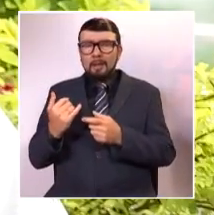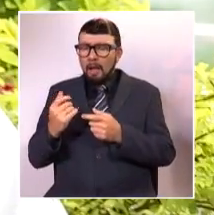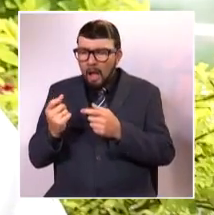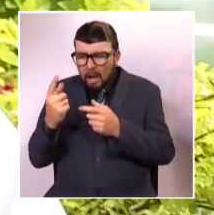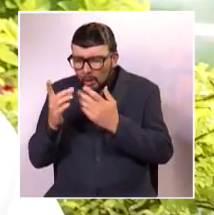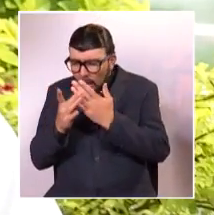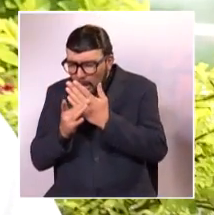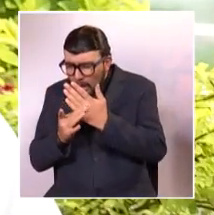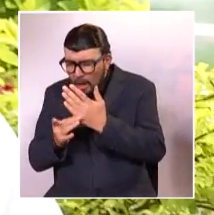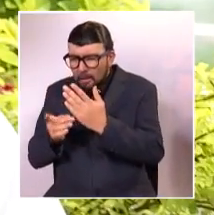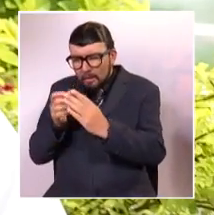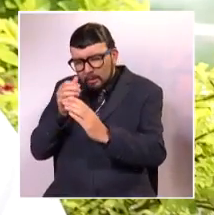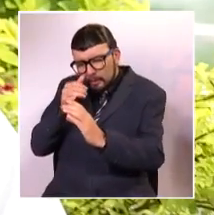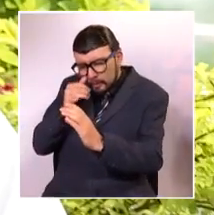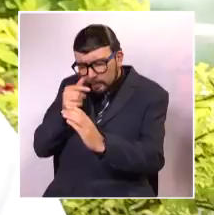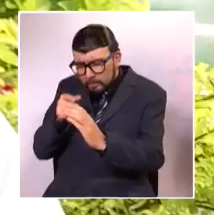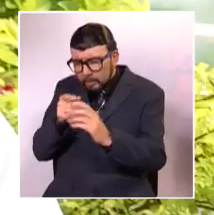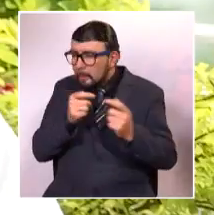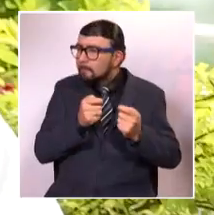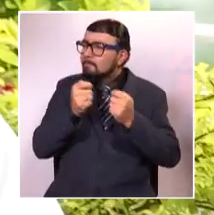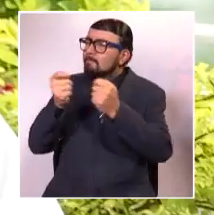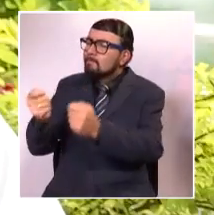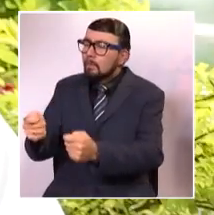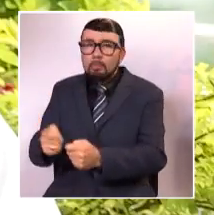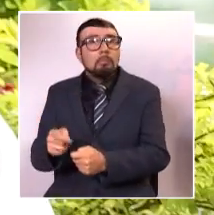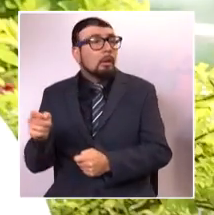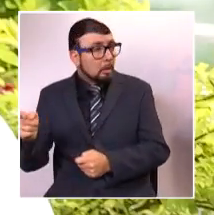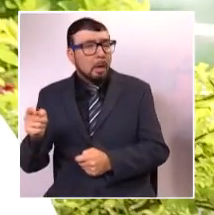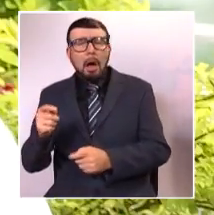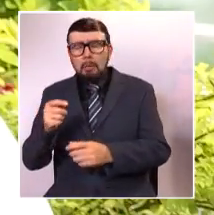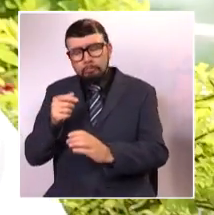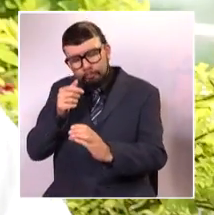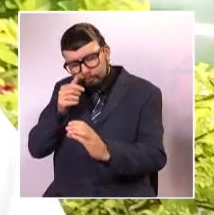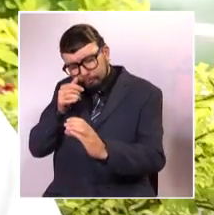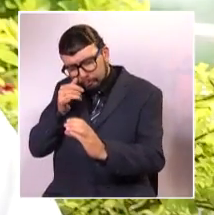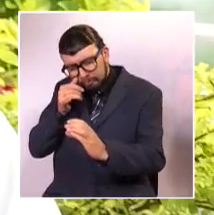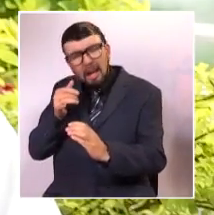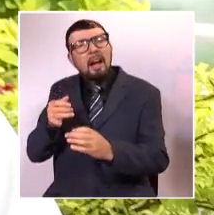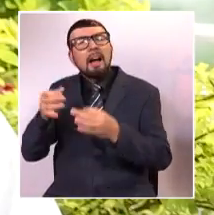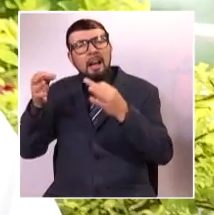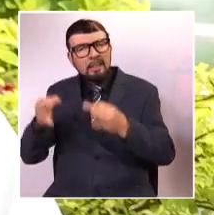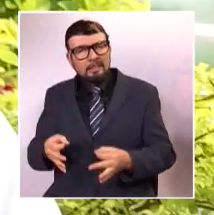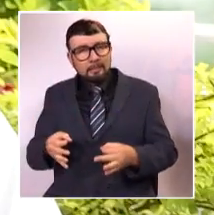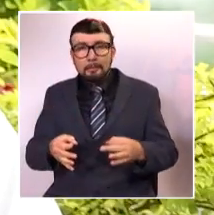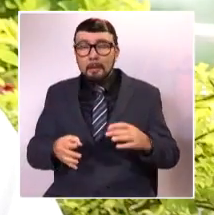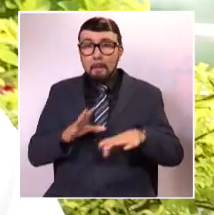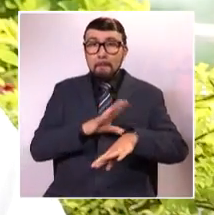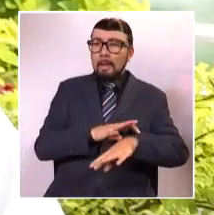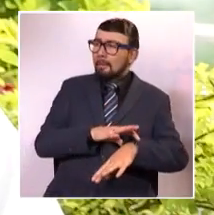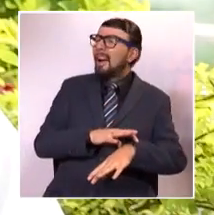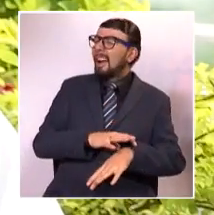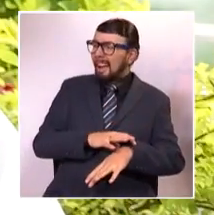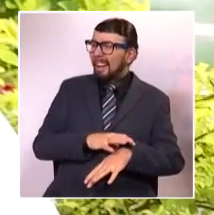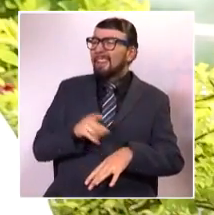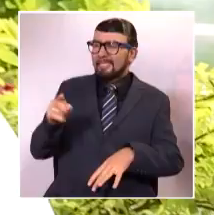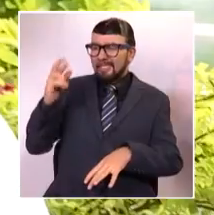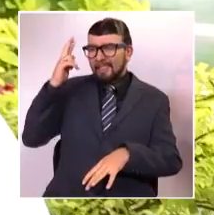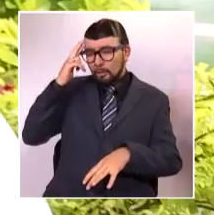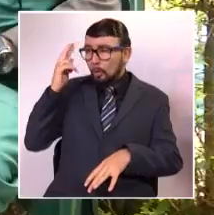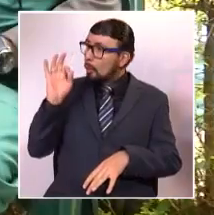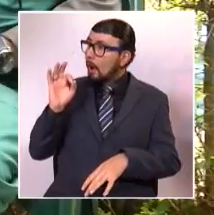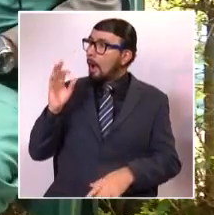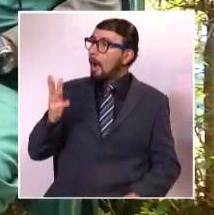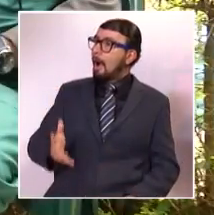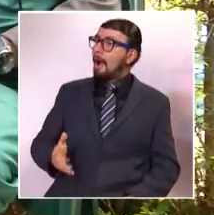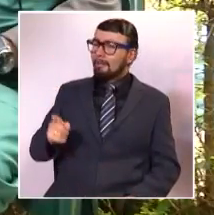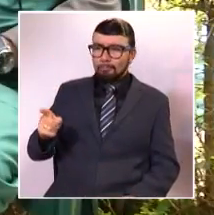investigar, y ellos nos van a corroborar el diagnóstico. Entonces allí es donde decimos, si era lo que clínicamente pensábamos, o